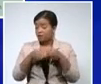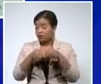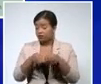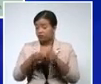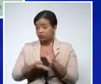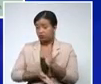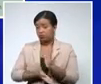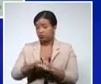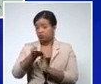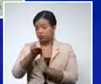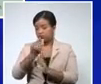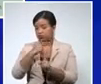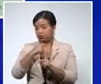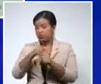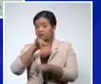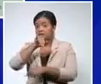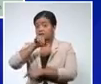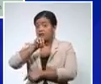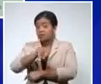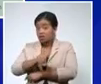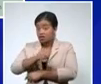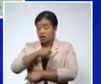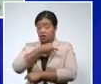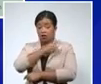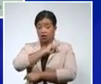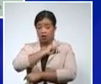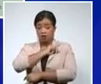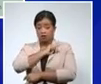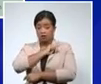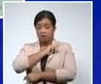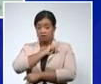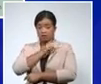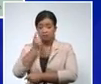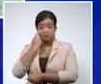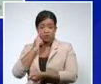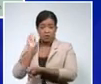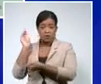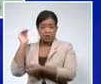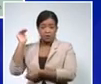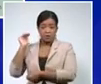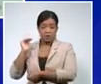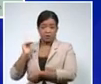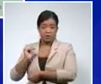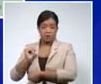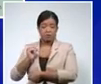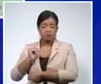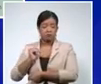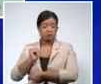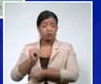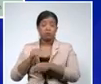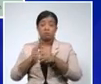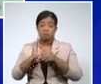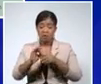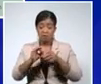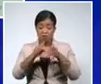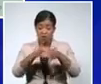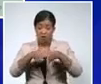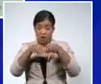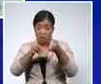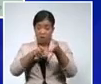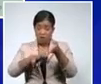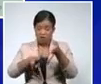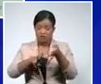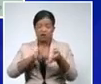casos, 60 casos autóctonos ayer. Ahí se están haciendo diferentes acciones, se están